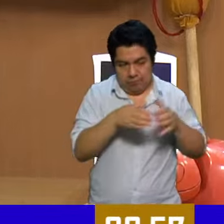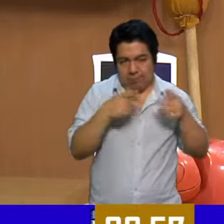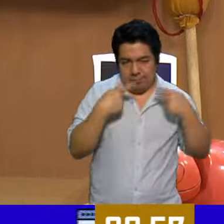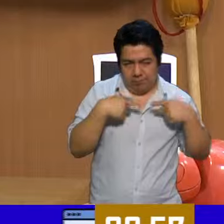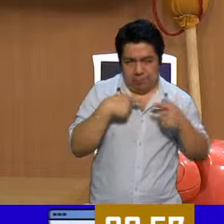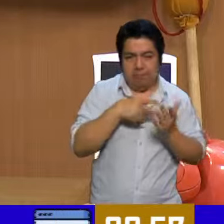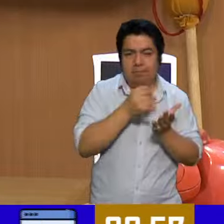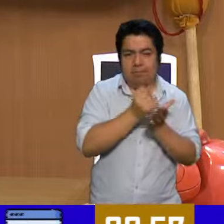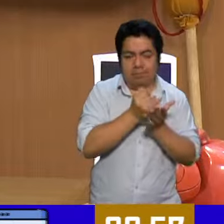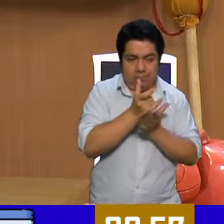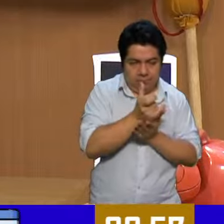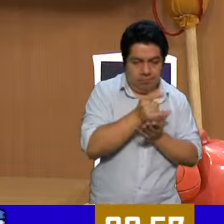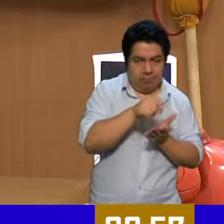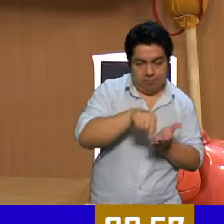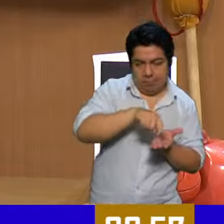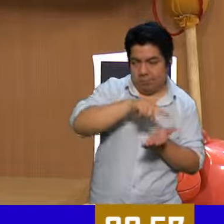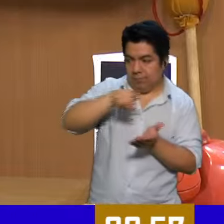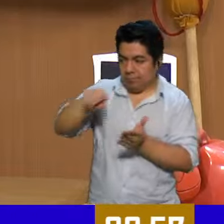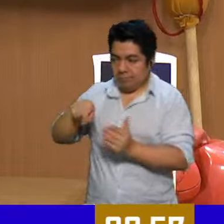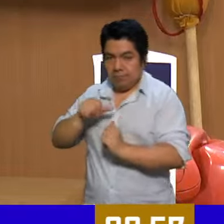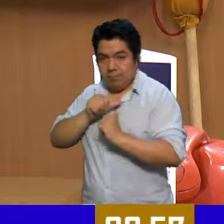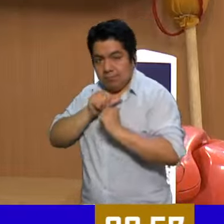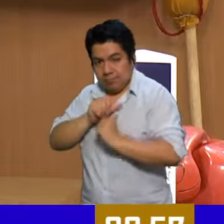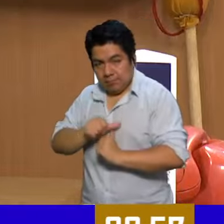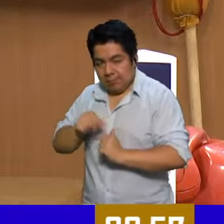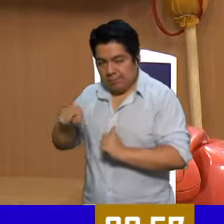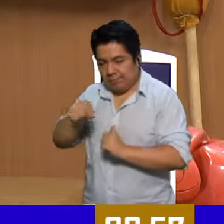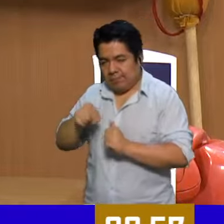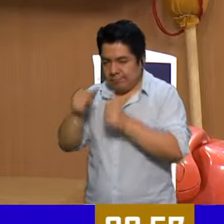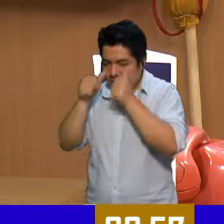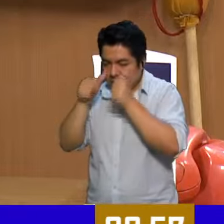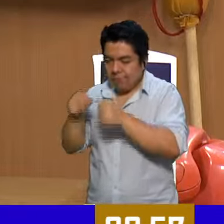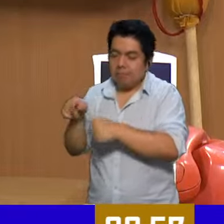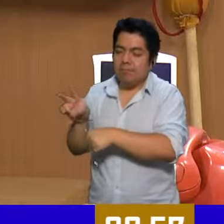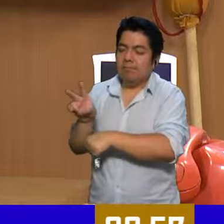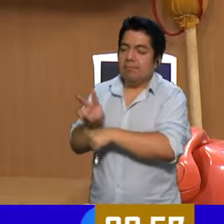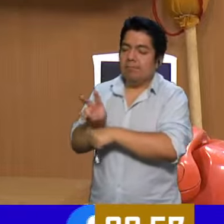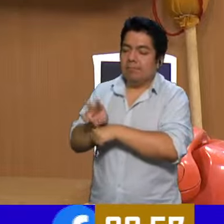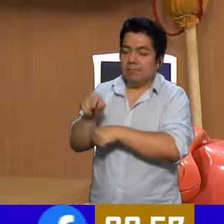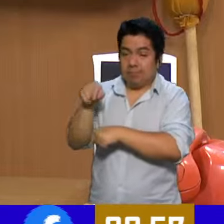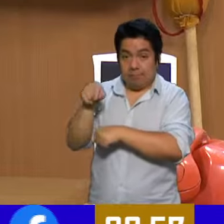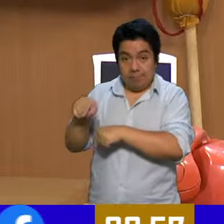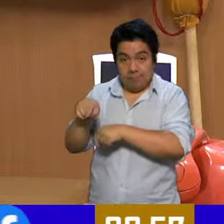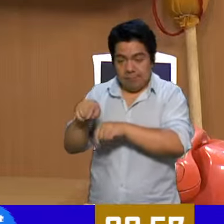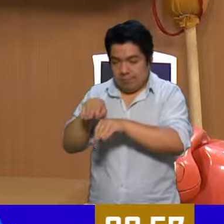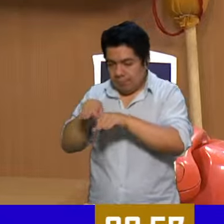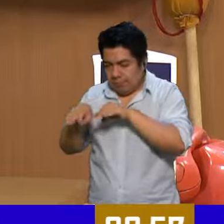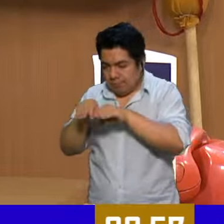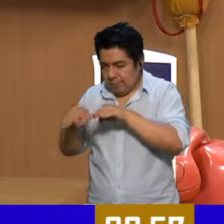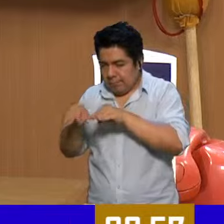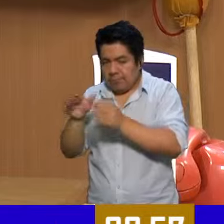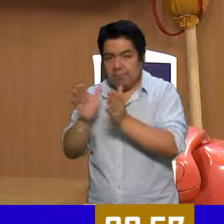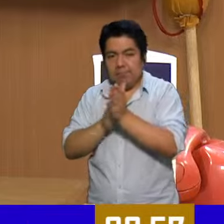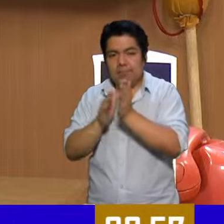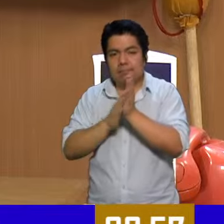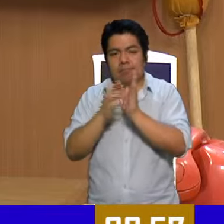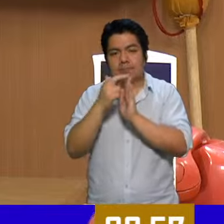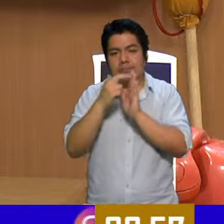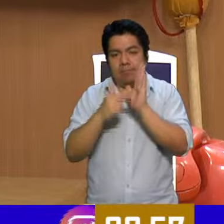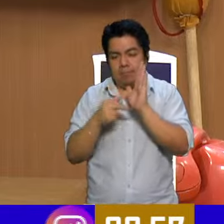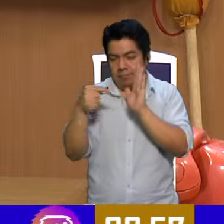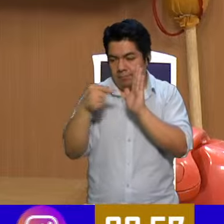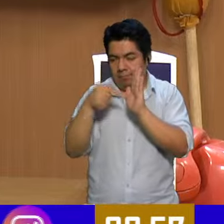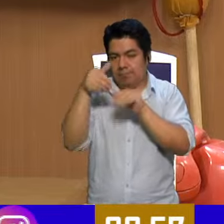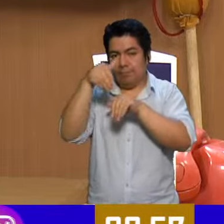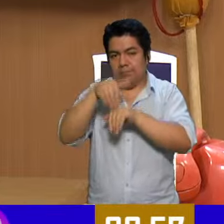usuarios. Bien. Y del lado de las autoridades lo que buscamos es observar que sus actos se apeguen estrictamente a lo